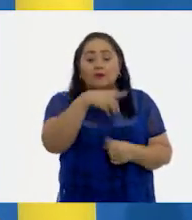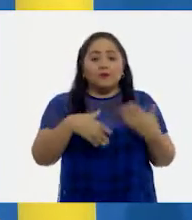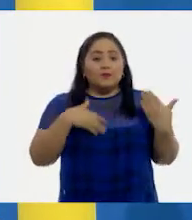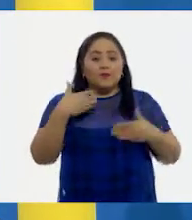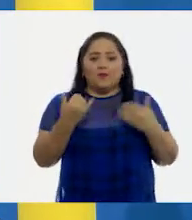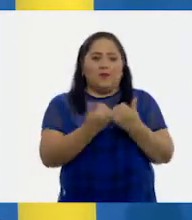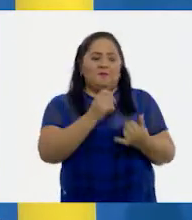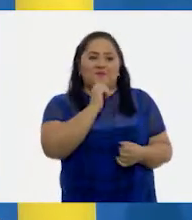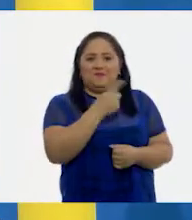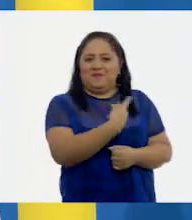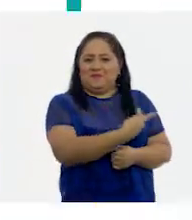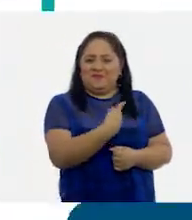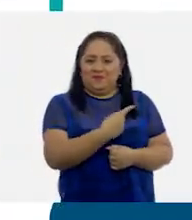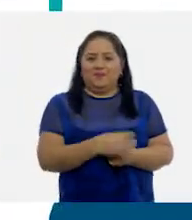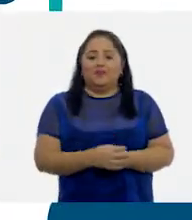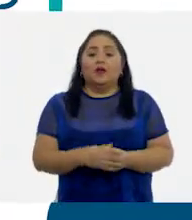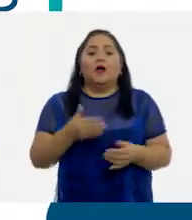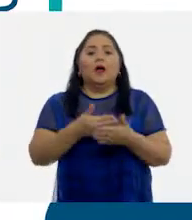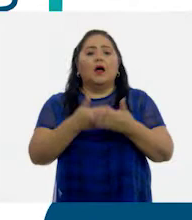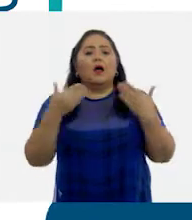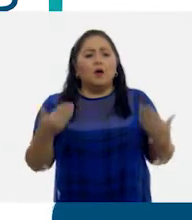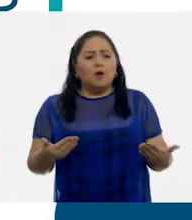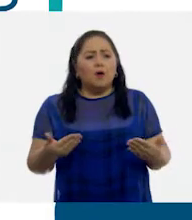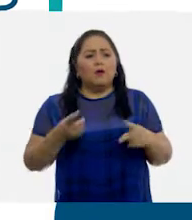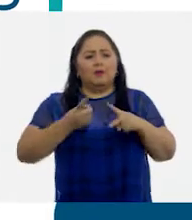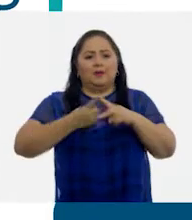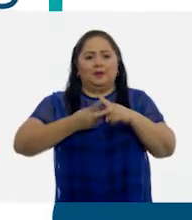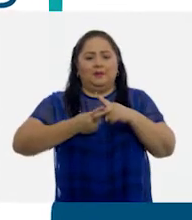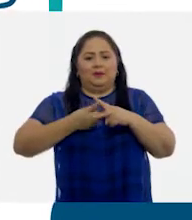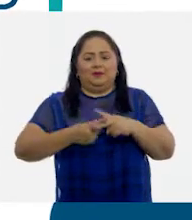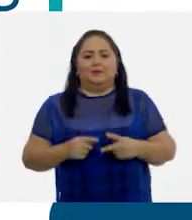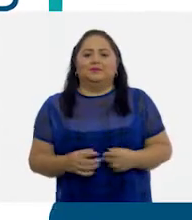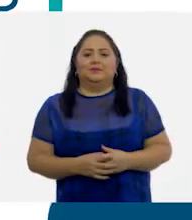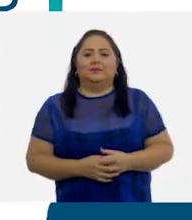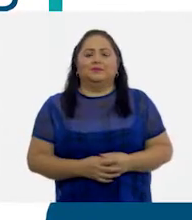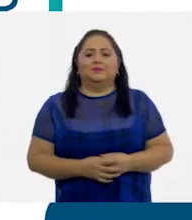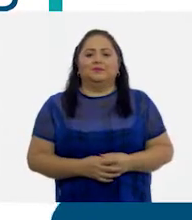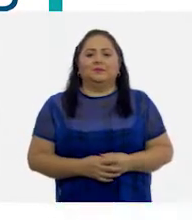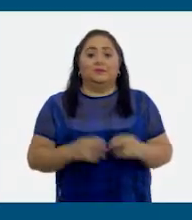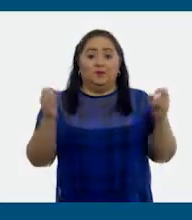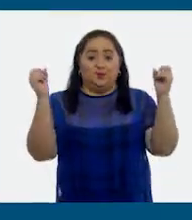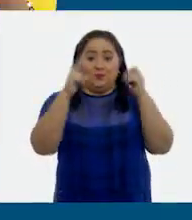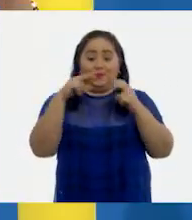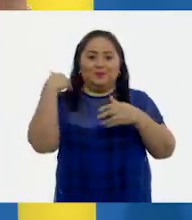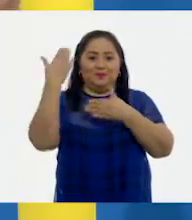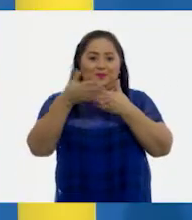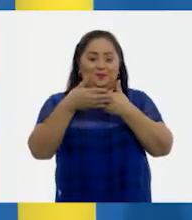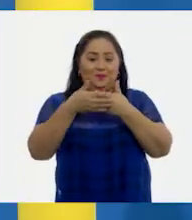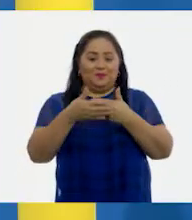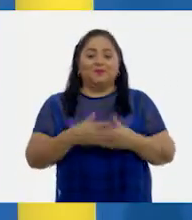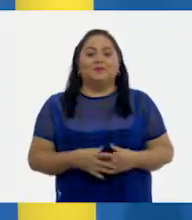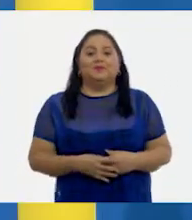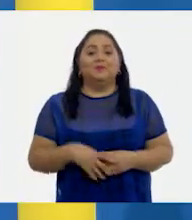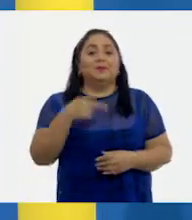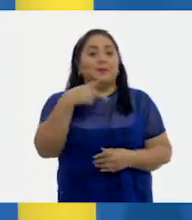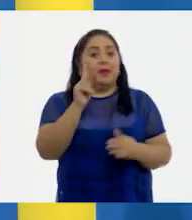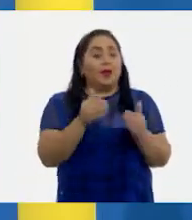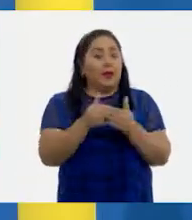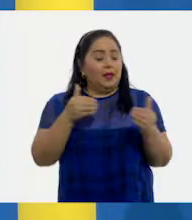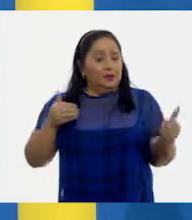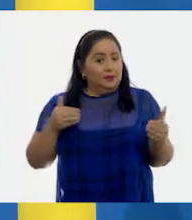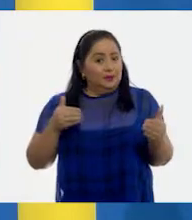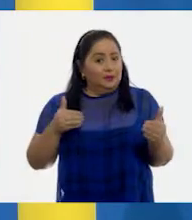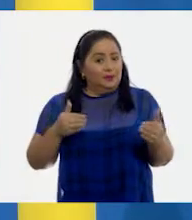disfrutado tanto como nosotros. A continuación, matemáticas. Nos vemos hasta la próxima. Pero